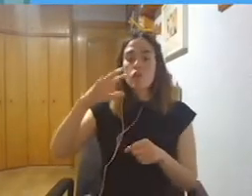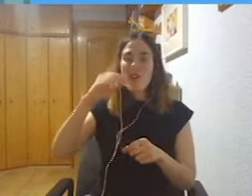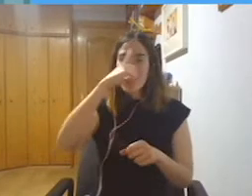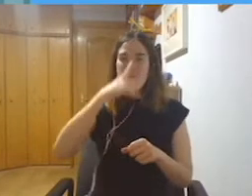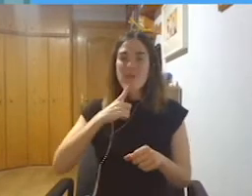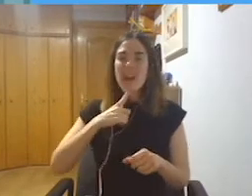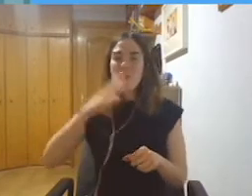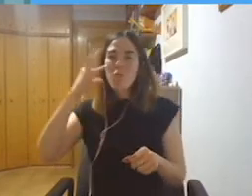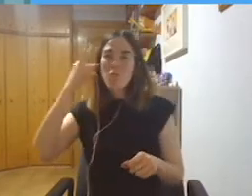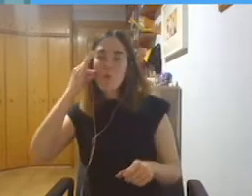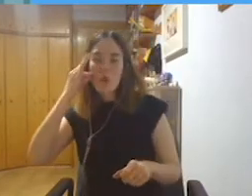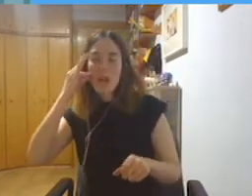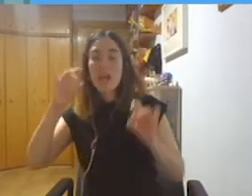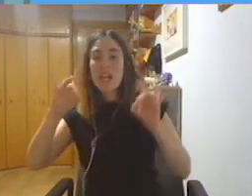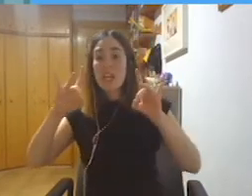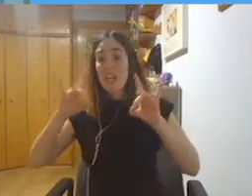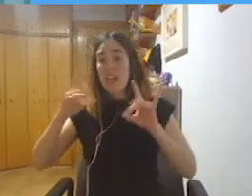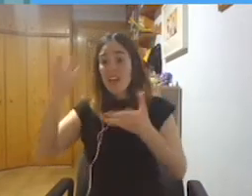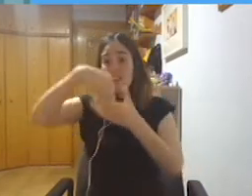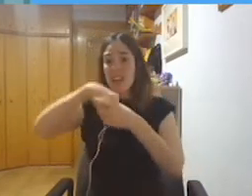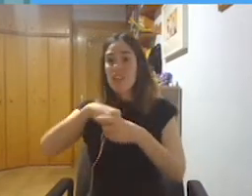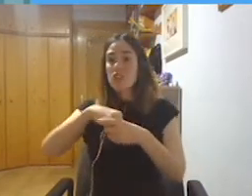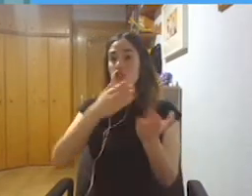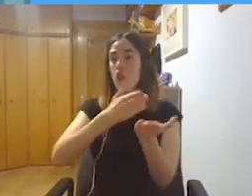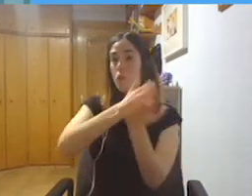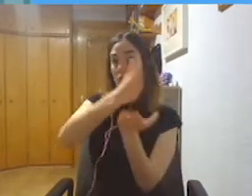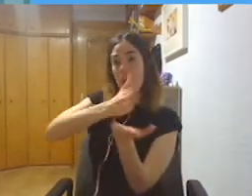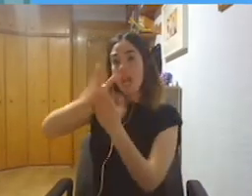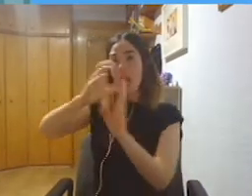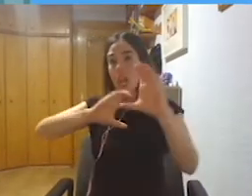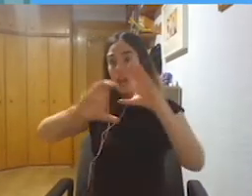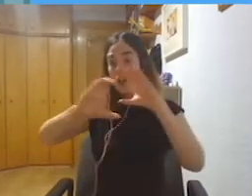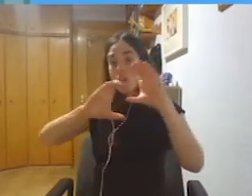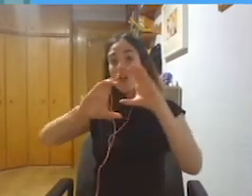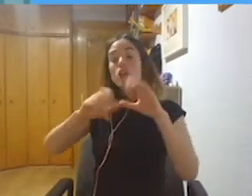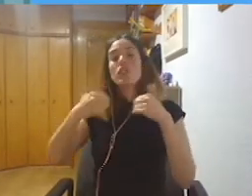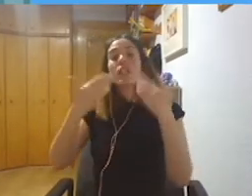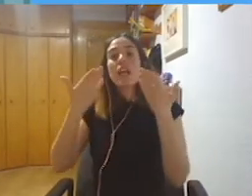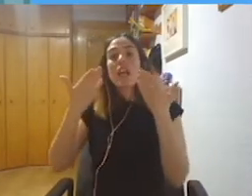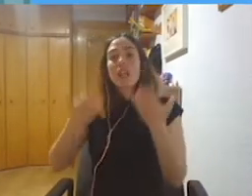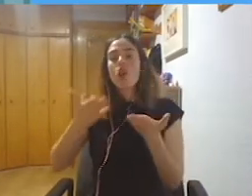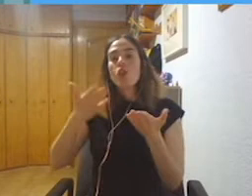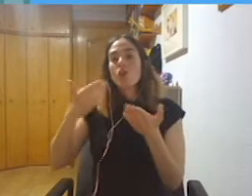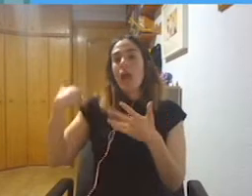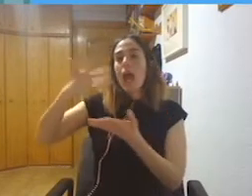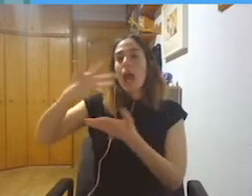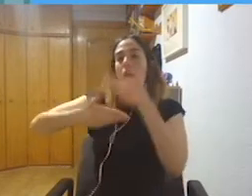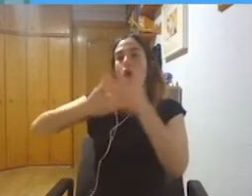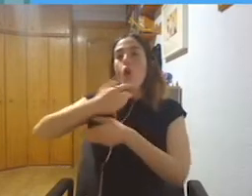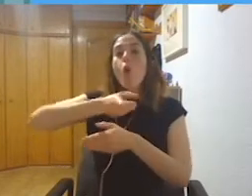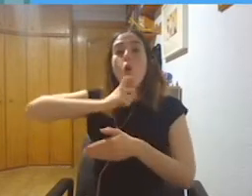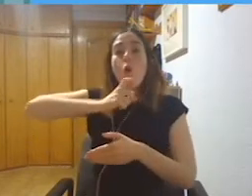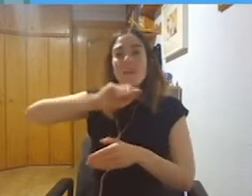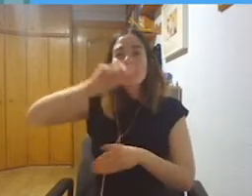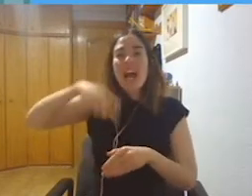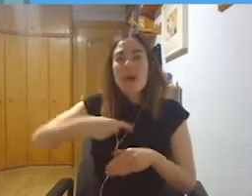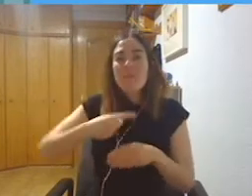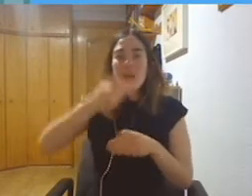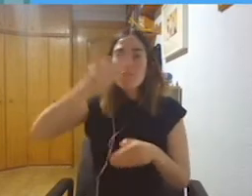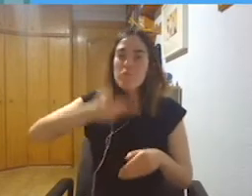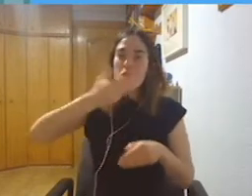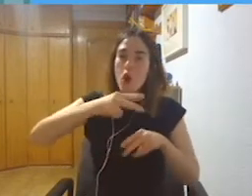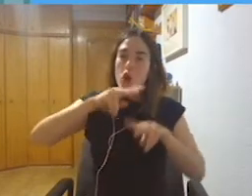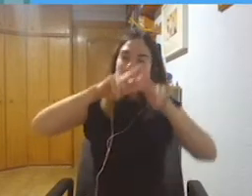en determinadas profesiones, cómo ha ido evolucionando ese rol de la mujer, pues será interesante también analizar cómo se